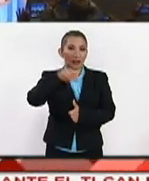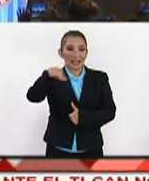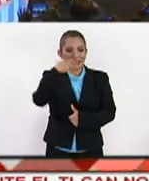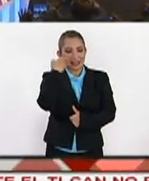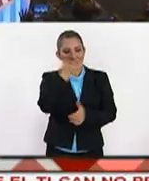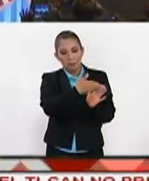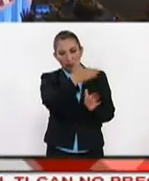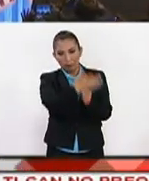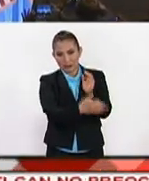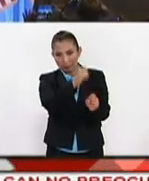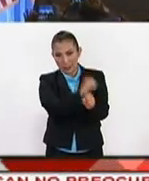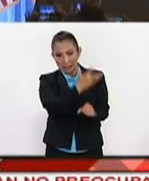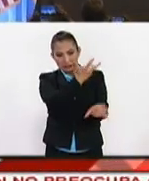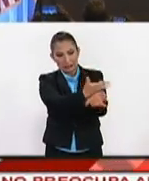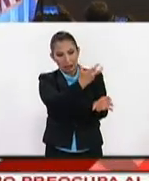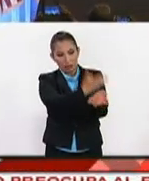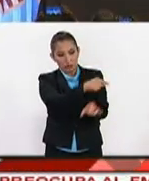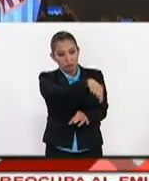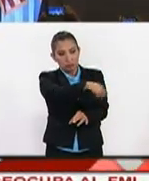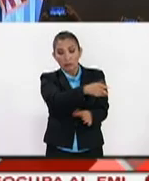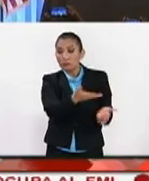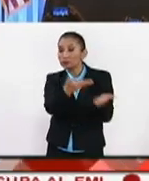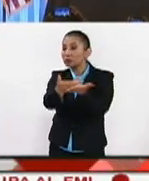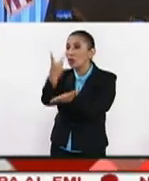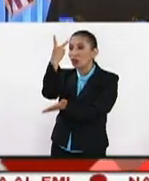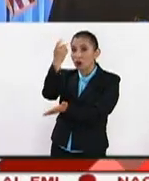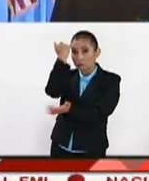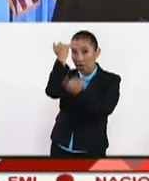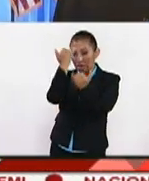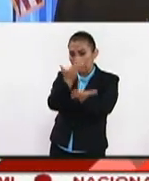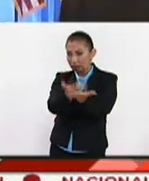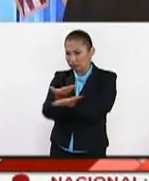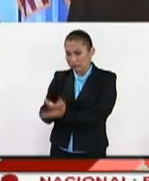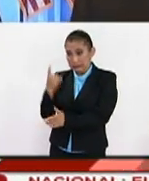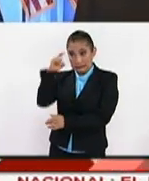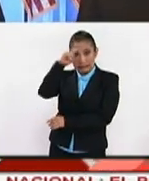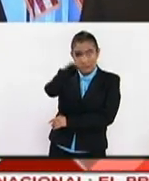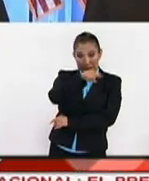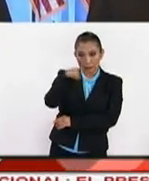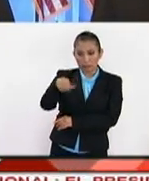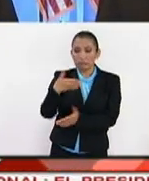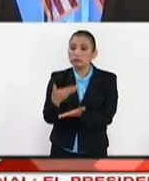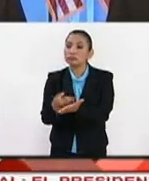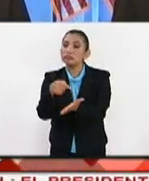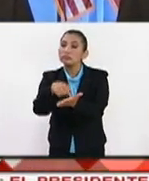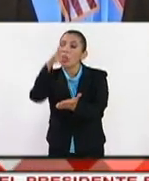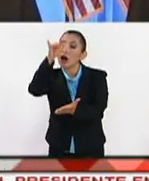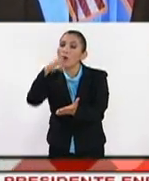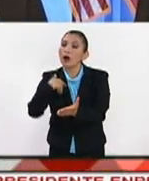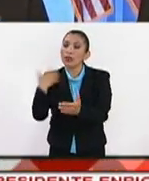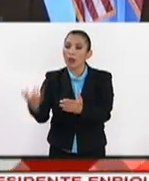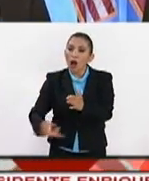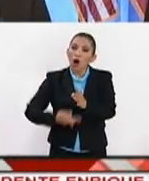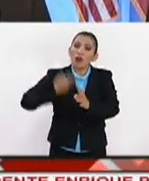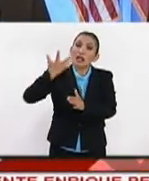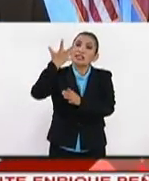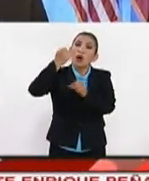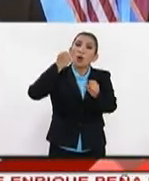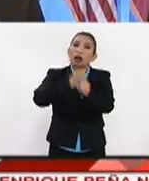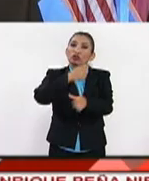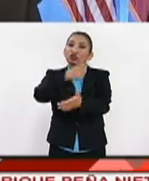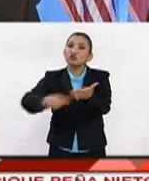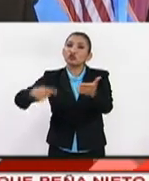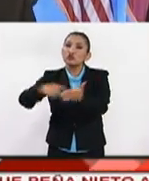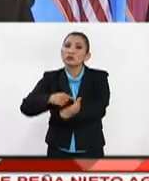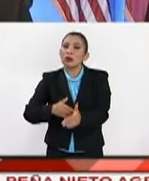la jornada del fin de semana, Estados Unidos presentó 2 iniciativas controversiales. Propusieron que este acuerdo expire cada